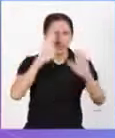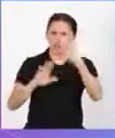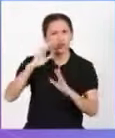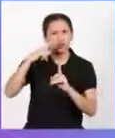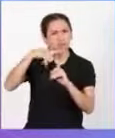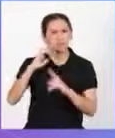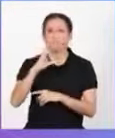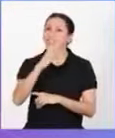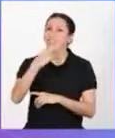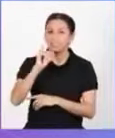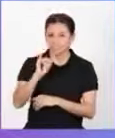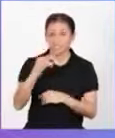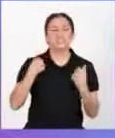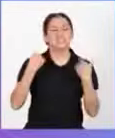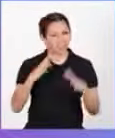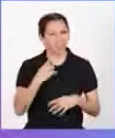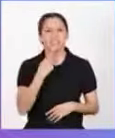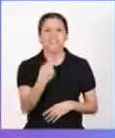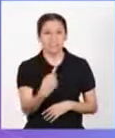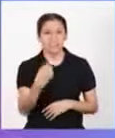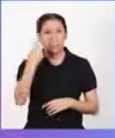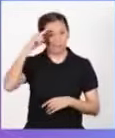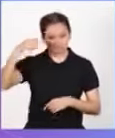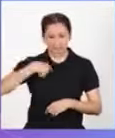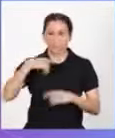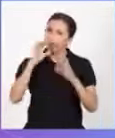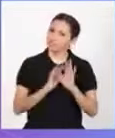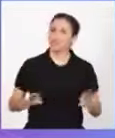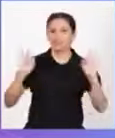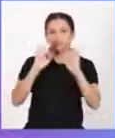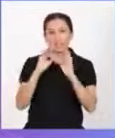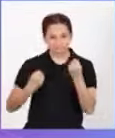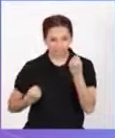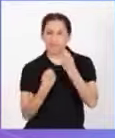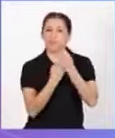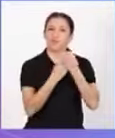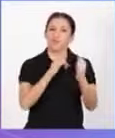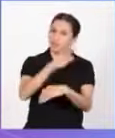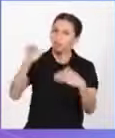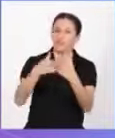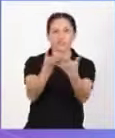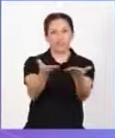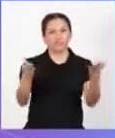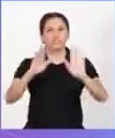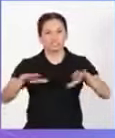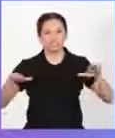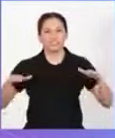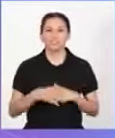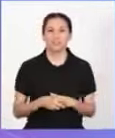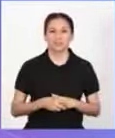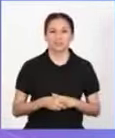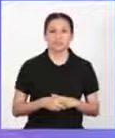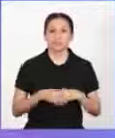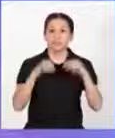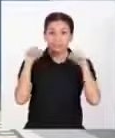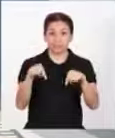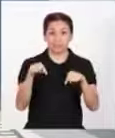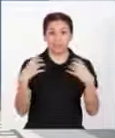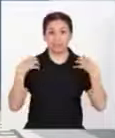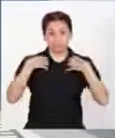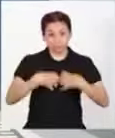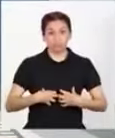No tienes por qué, Techi. Ya te lo dije. Para mí es un placer colaborar con las chicas y los chicos.